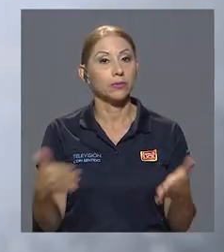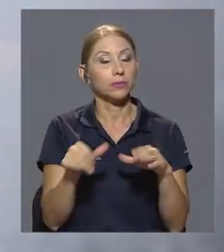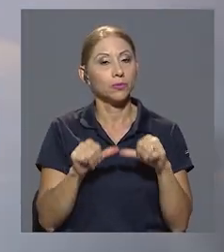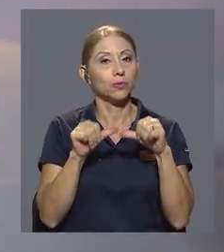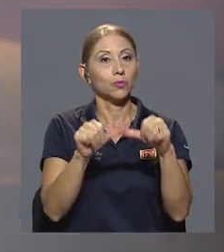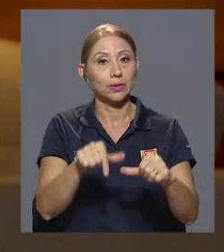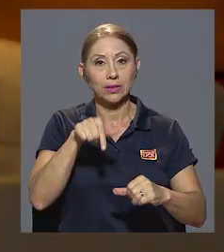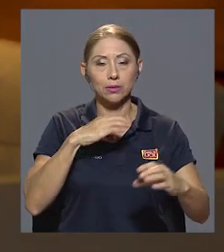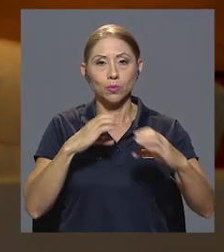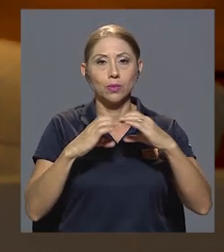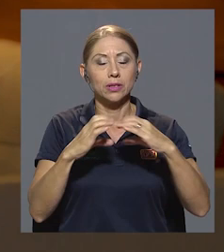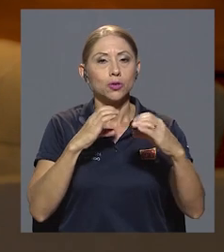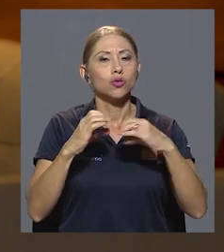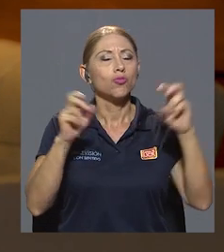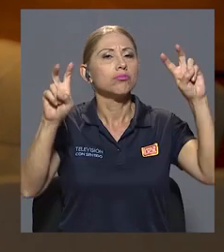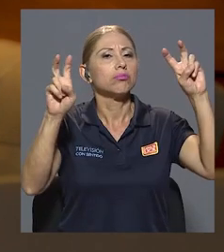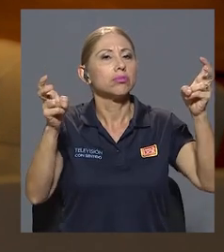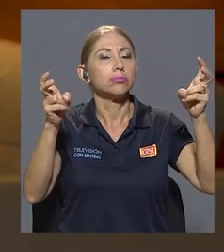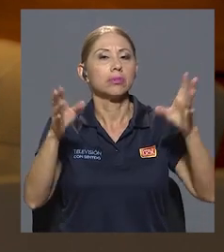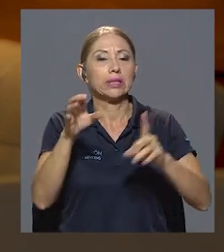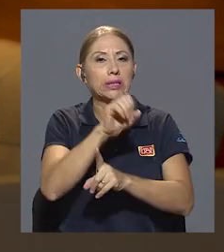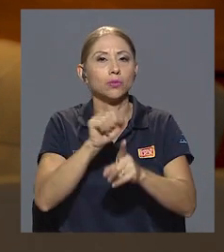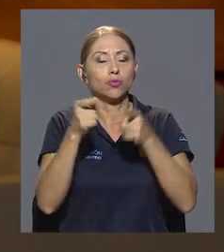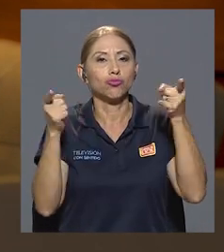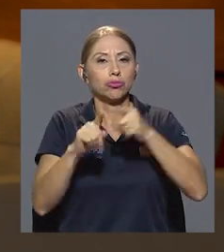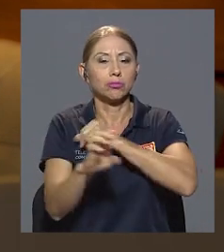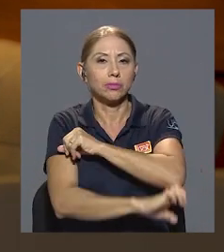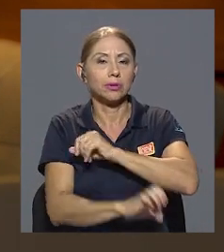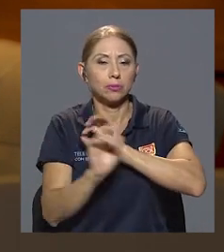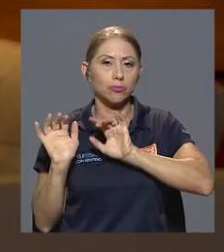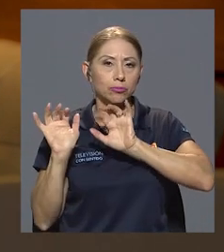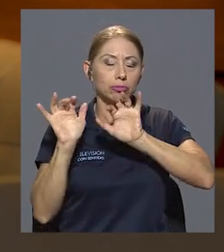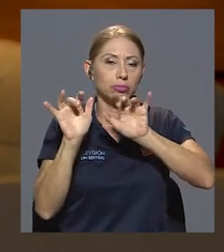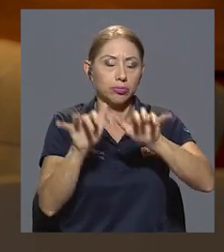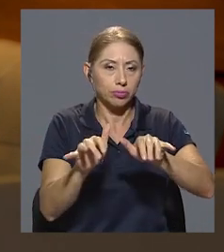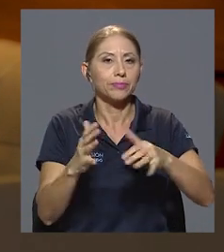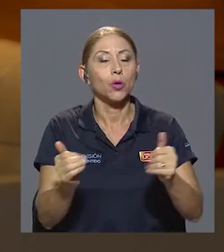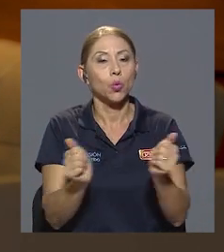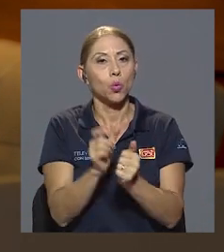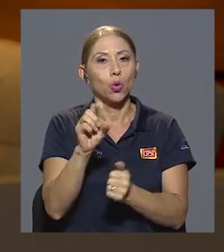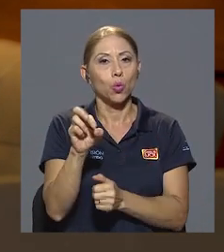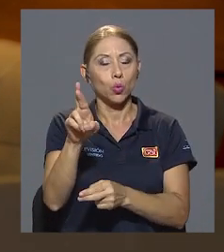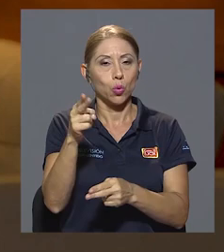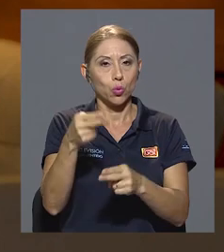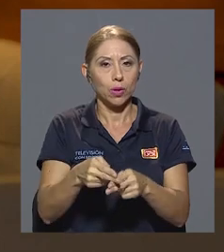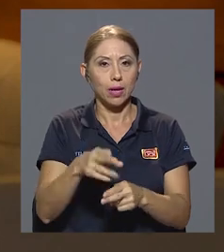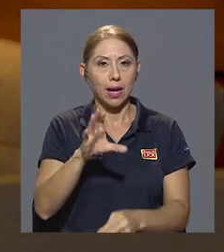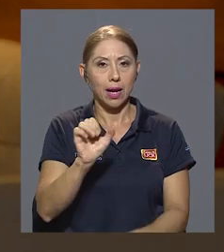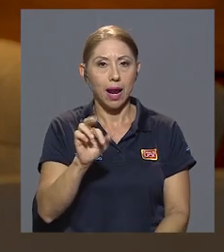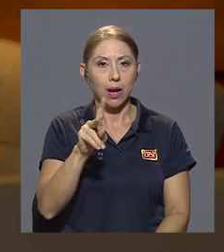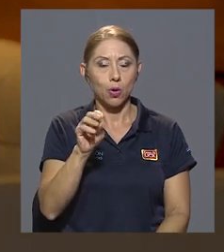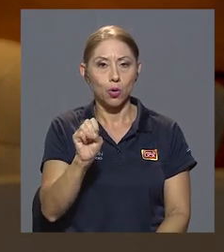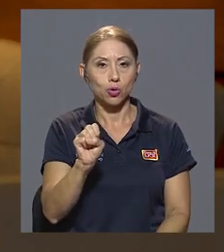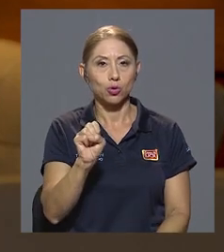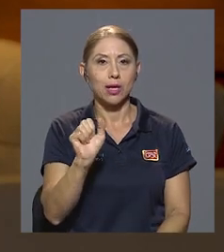estamos de vuelta en esta conversación sobre el fenómeno migratorio sobre el tema de las migraciones con el doctor